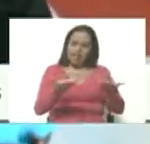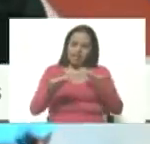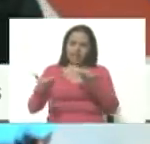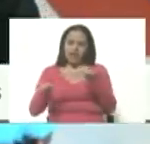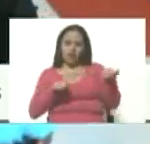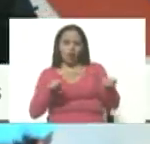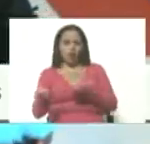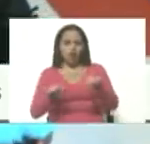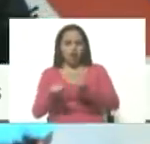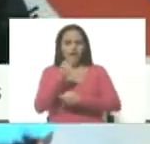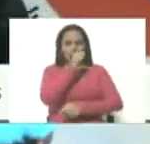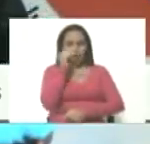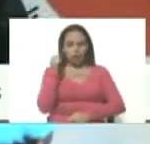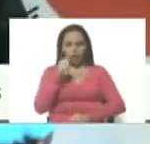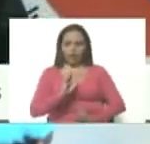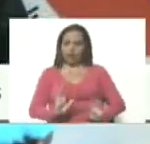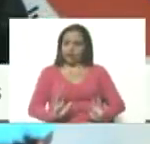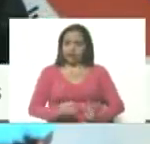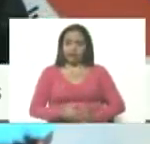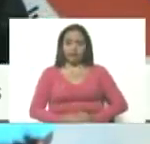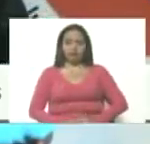controladas,